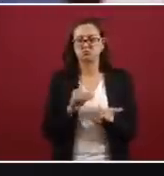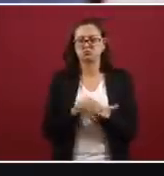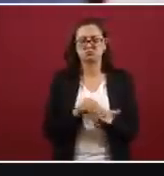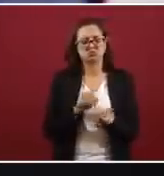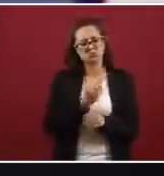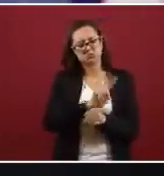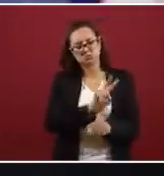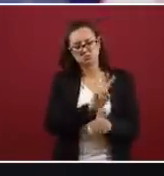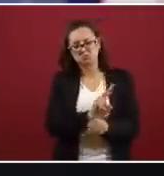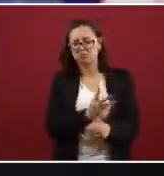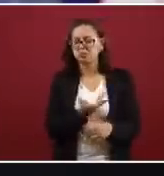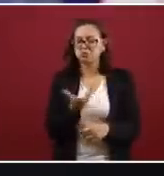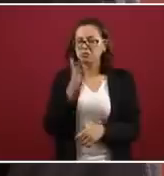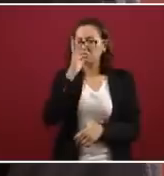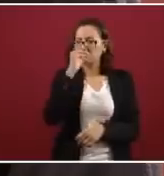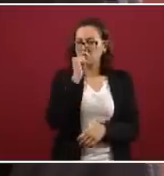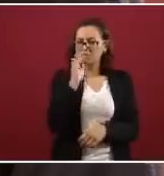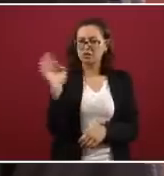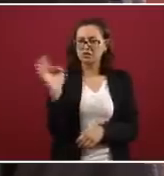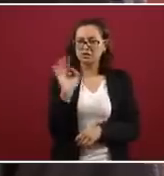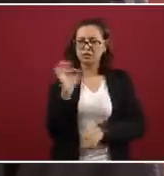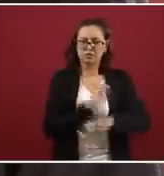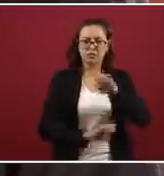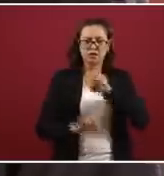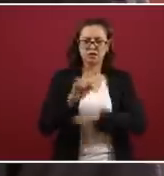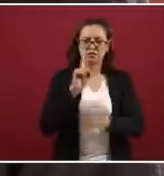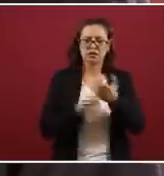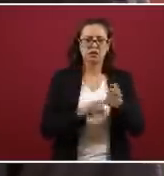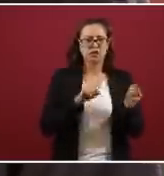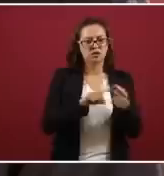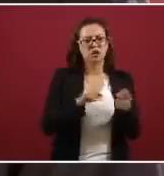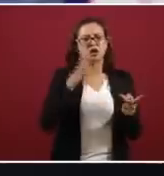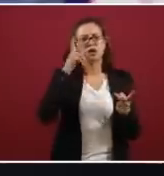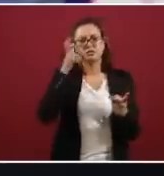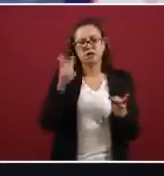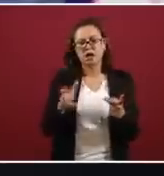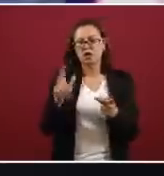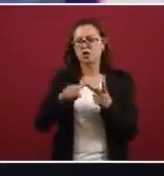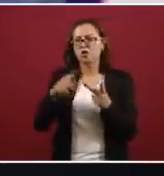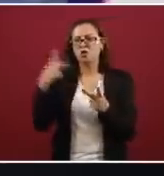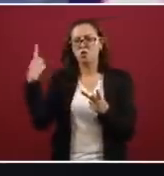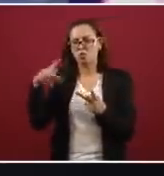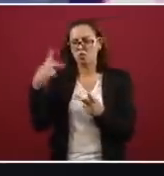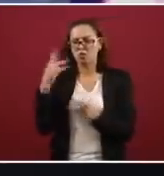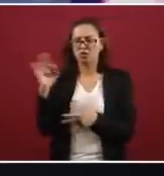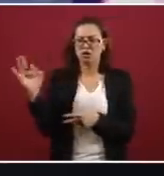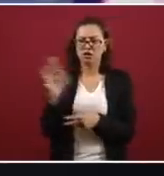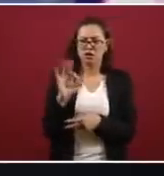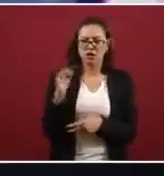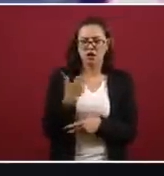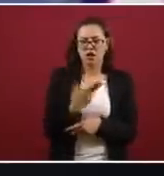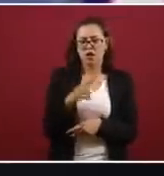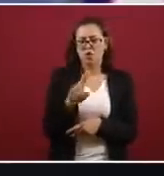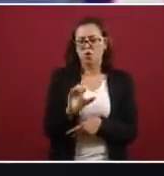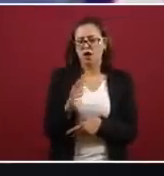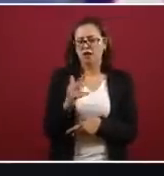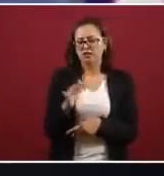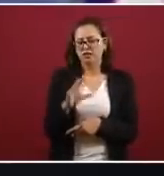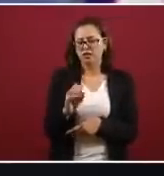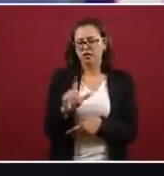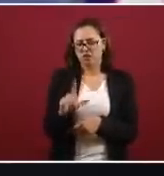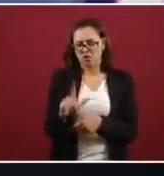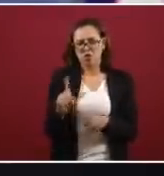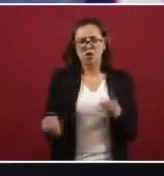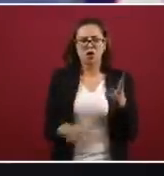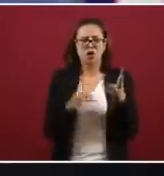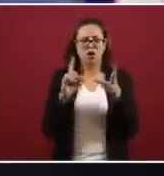verificación. ¿Existe alguna sospecha de que estas empresas en Hidalgo y Puebla estén vinculadas con el huachicol? Y finalmente, señor presidente,